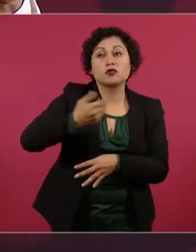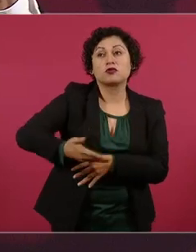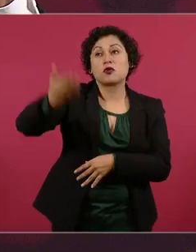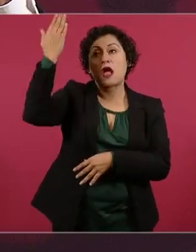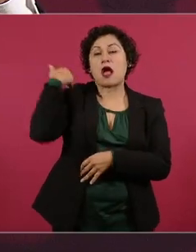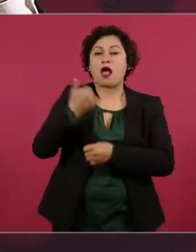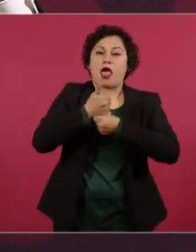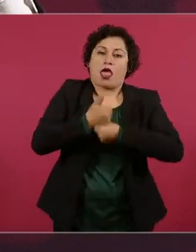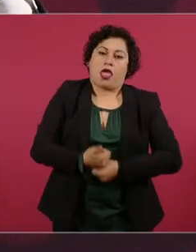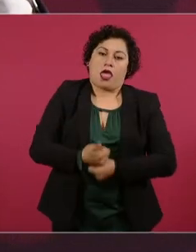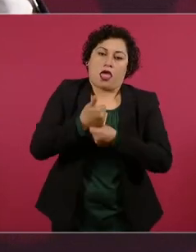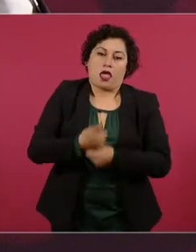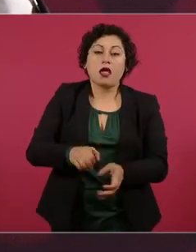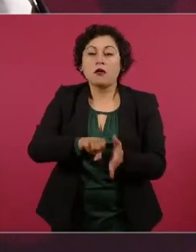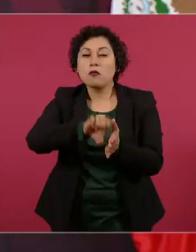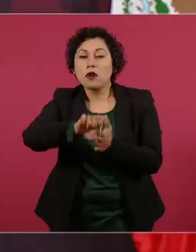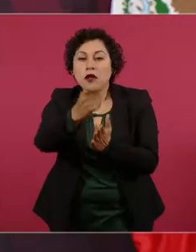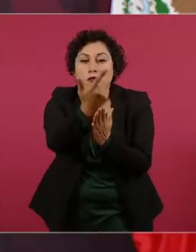muertos,